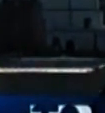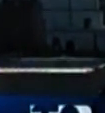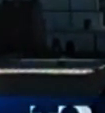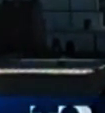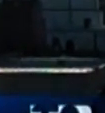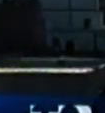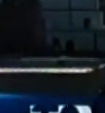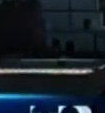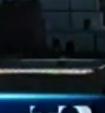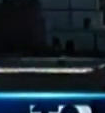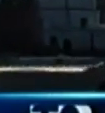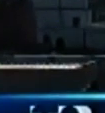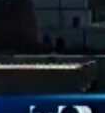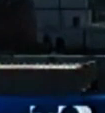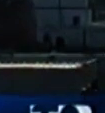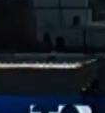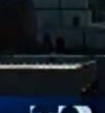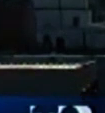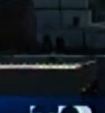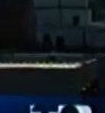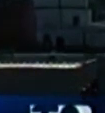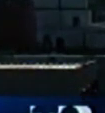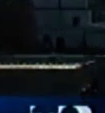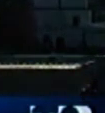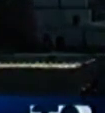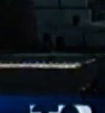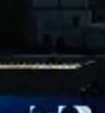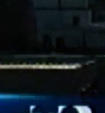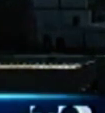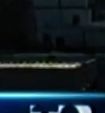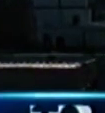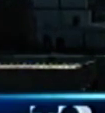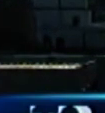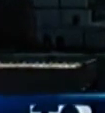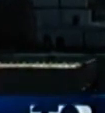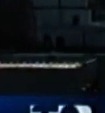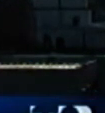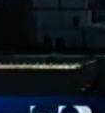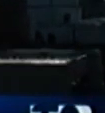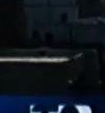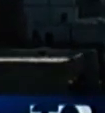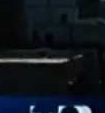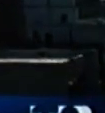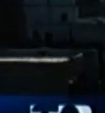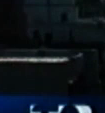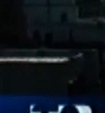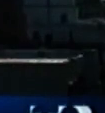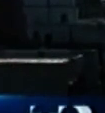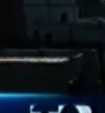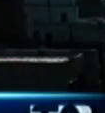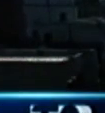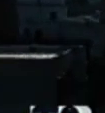alta en los Andes, al norte de la línea ecuatorial. Está ubicado en la parte norte de la cordillera del Ecuador, a 60 kilómetros